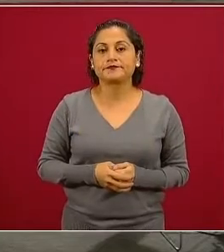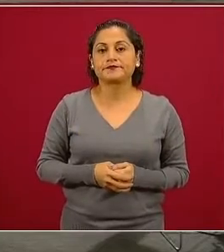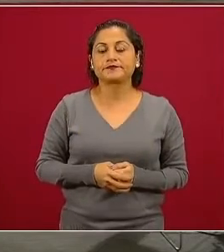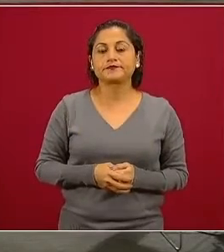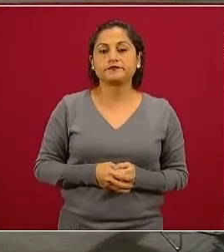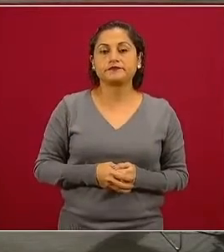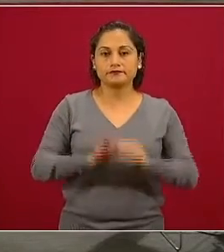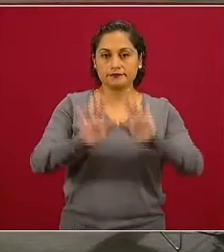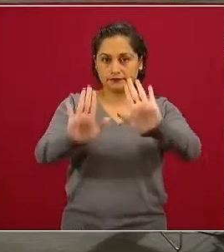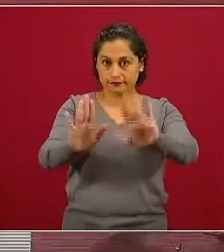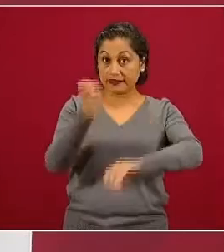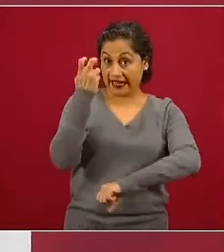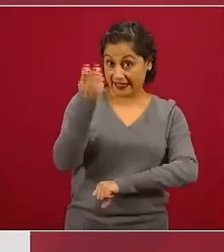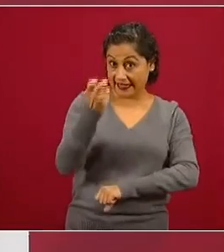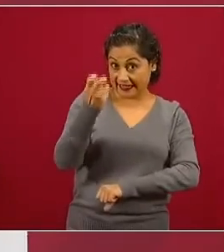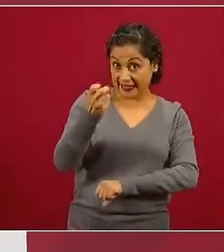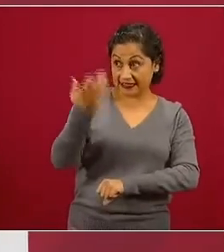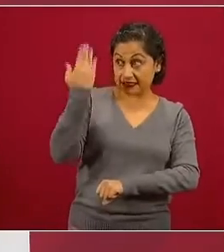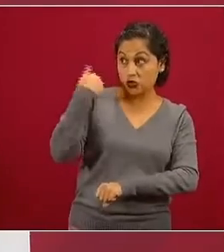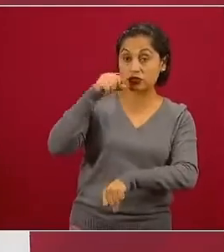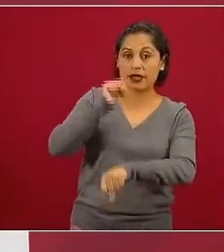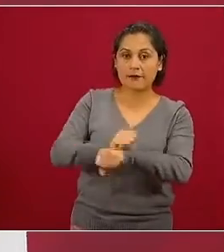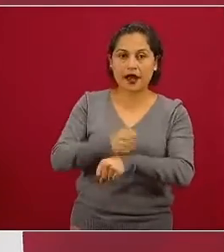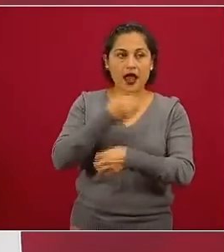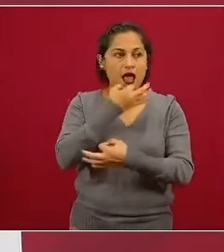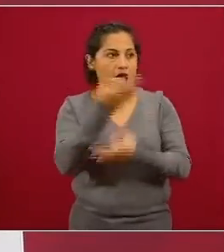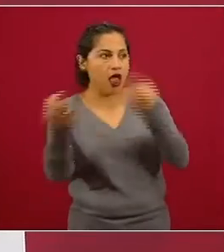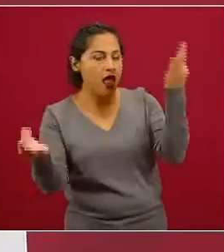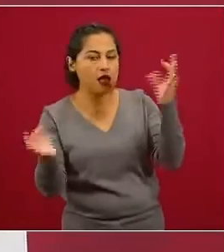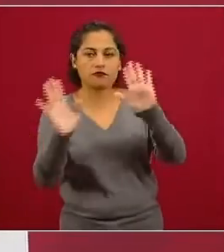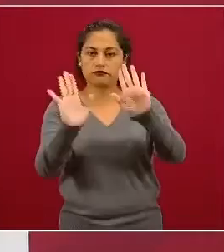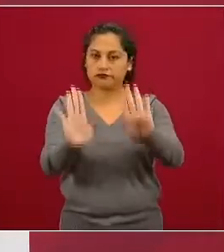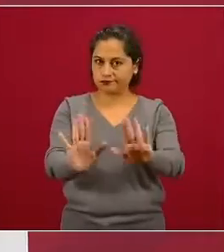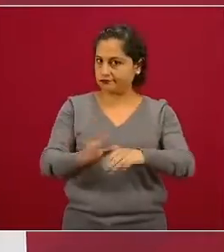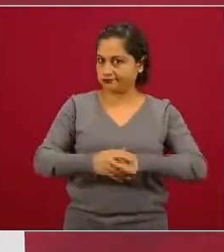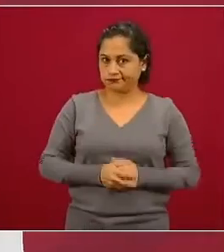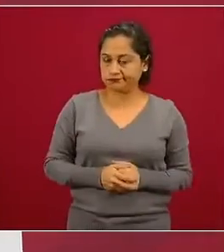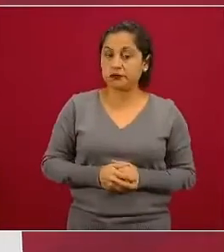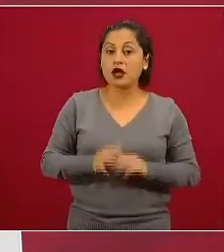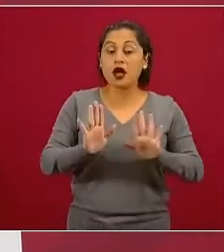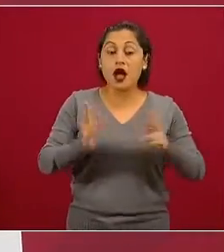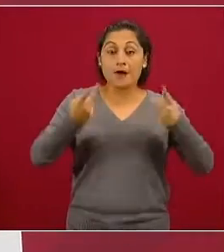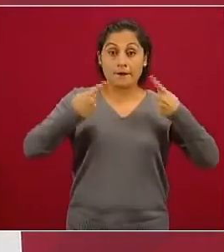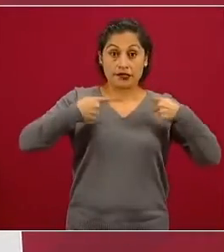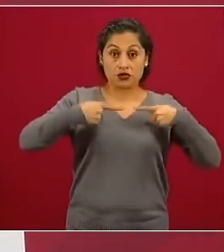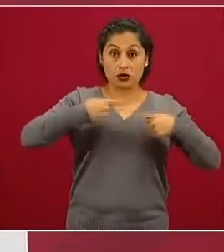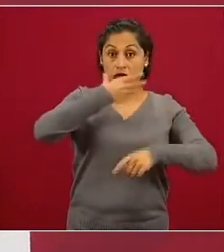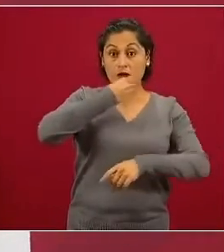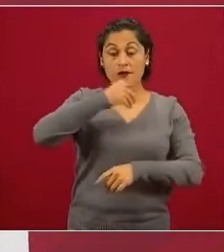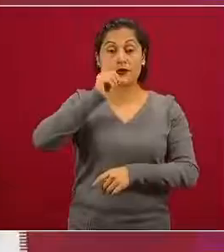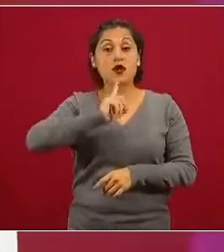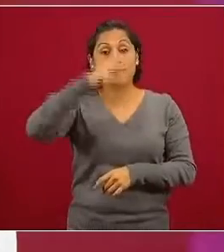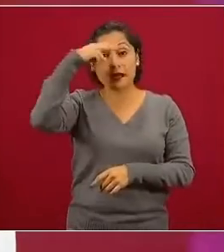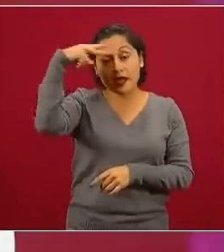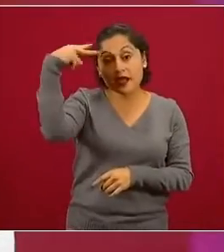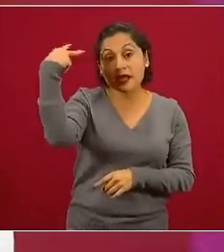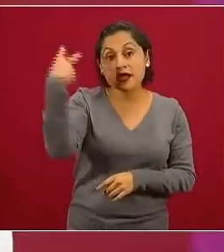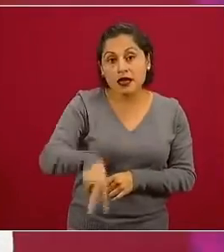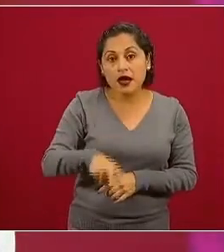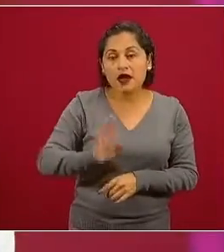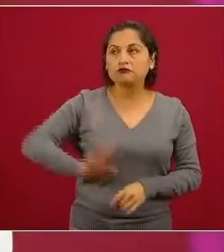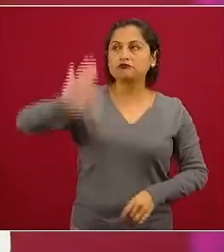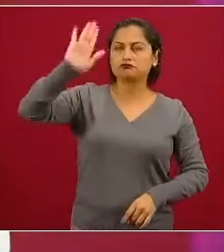acuerdo alguno del gobierno de México con el gobierno ruso para que se transfieran o se compren vacunas que aún no han sido